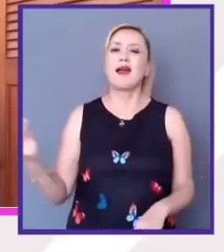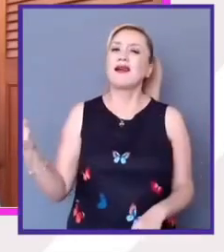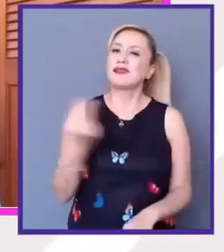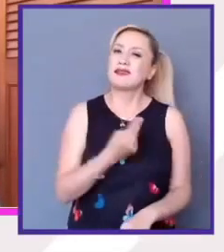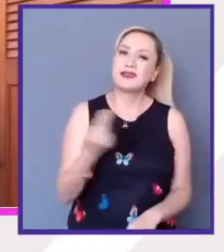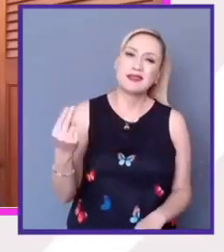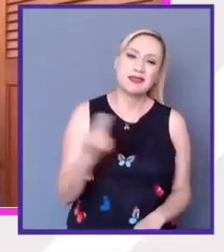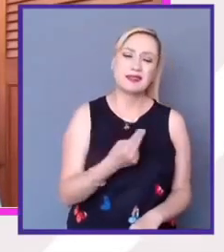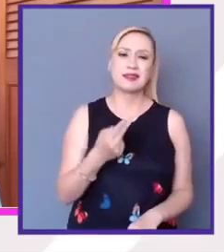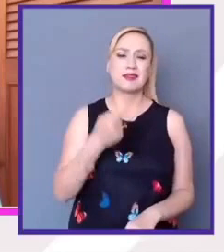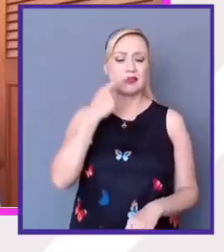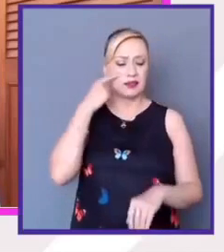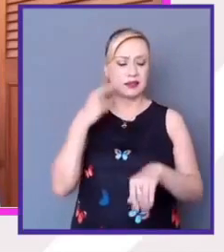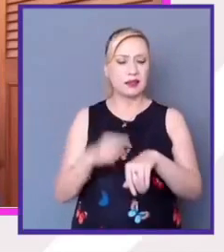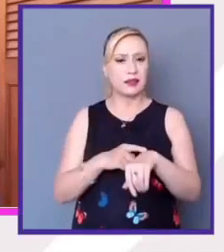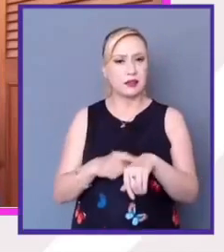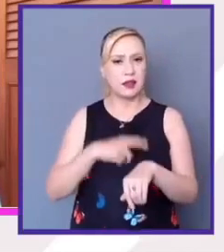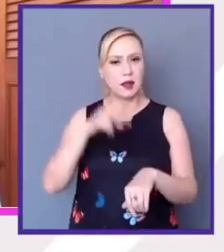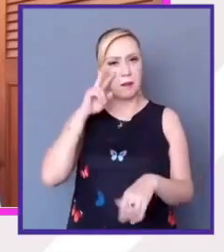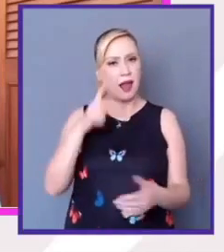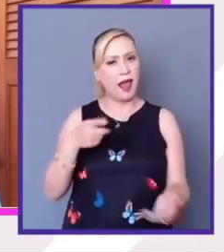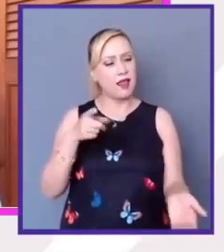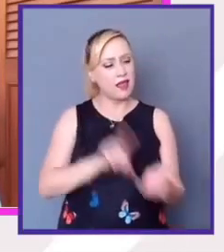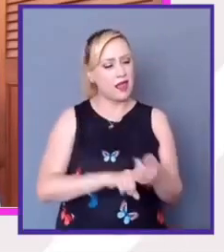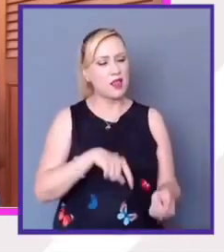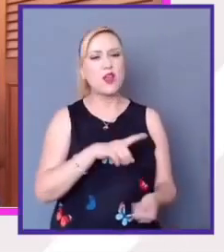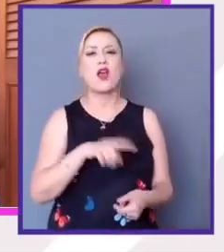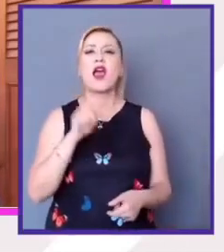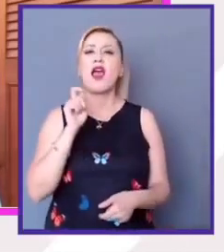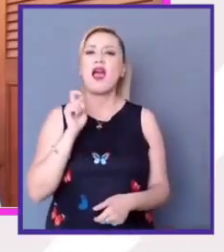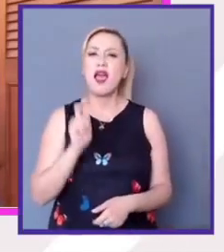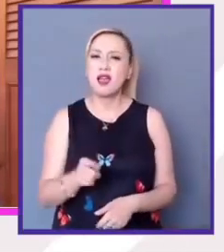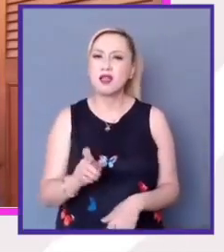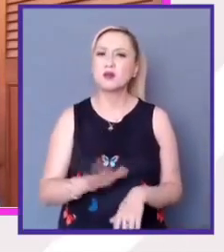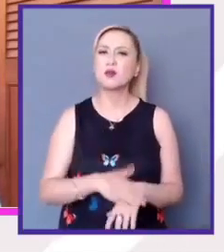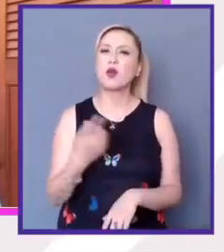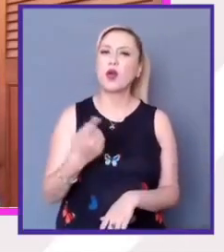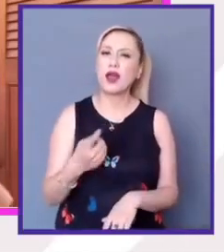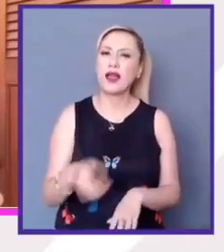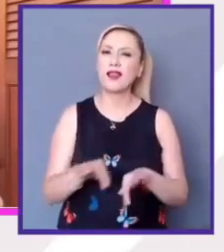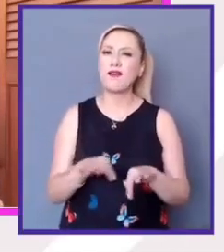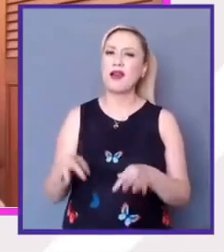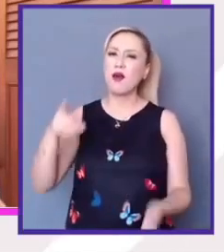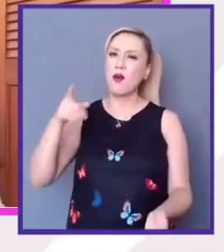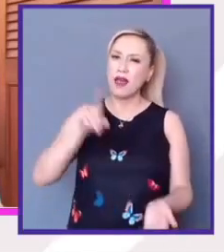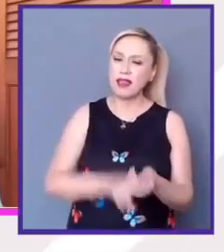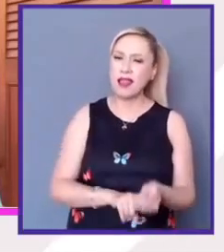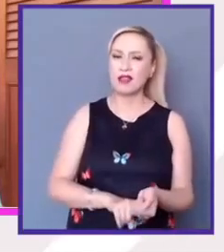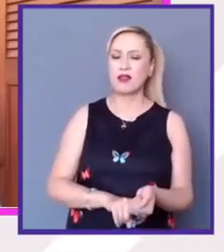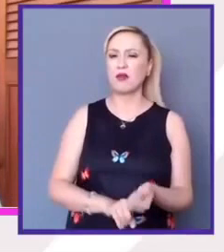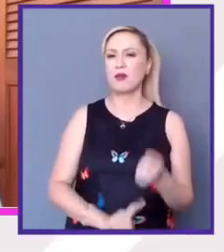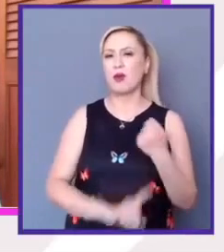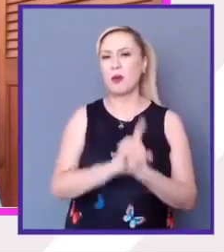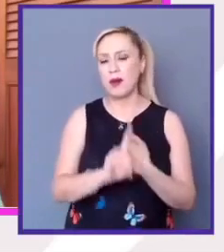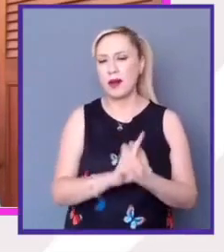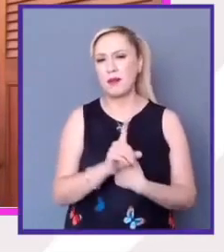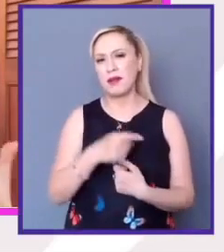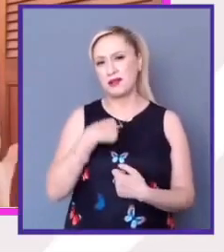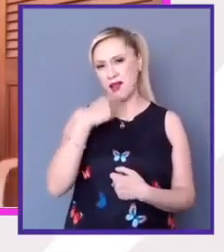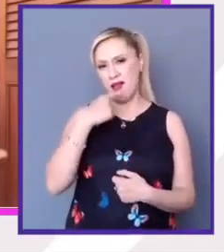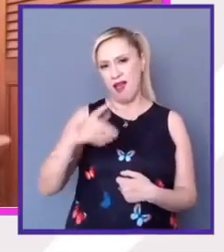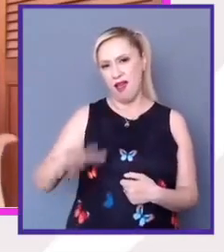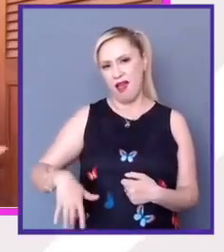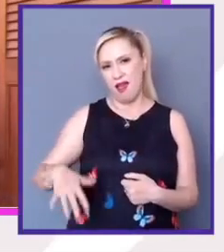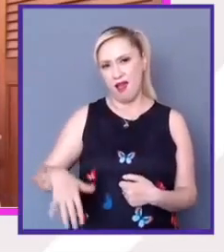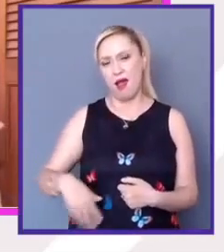el racismo, sí, dentro de las empresas, dentro del clima laboral, en estas áreas que ya les he comentado, pero